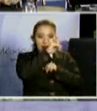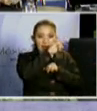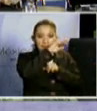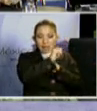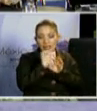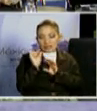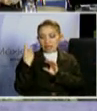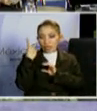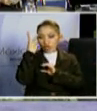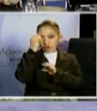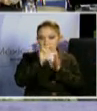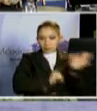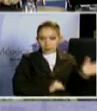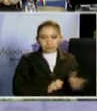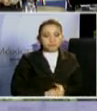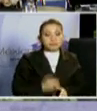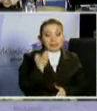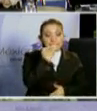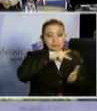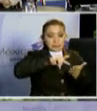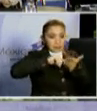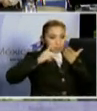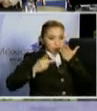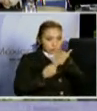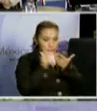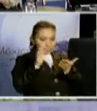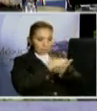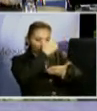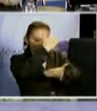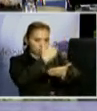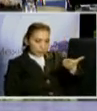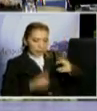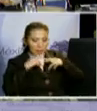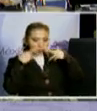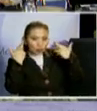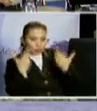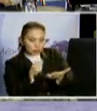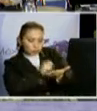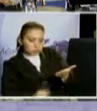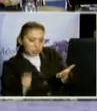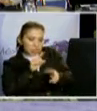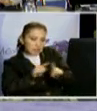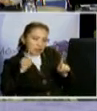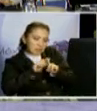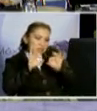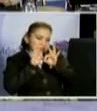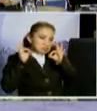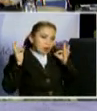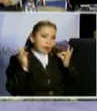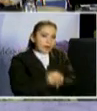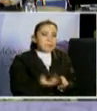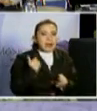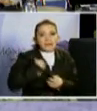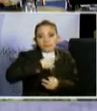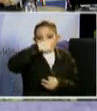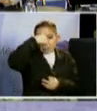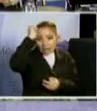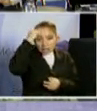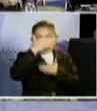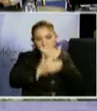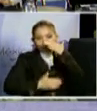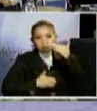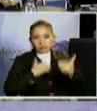hace apenas 2 meses. El proyecto de documento emanado de la reunión incluye diferentes opciones y alternativas para facilitar el